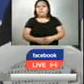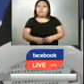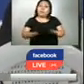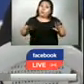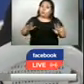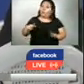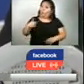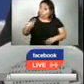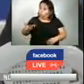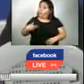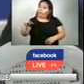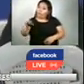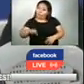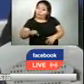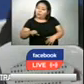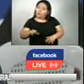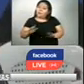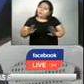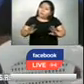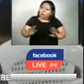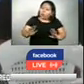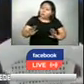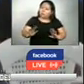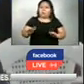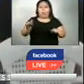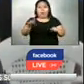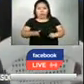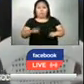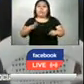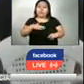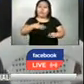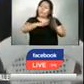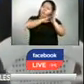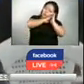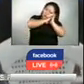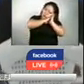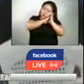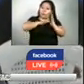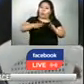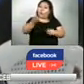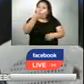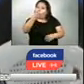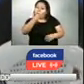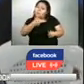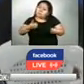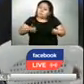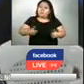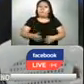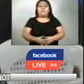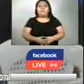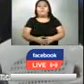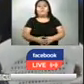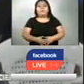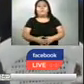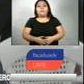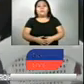que estamos mal, pues. Pero aquí, aunque sea donde dormir, tenemos. Y una comidita en donde también, ¿no?